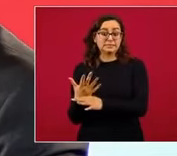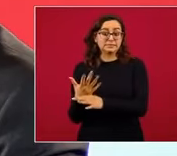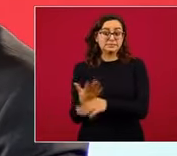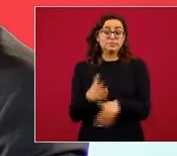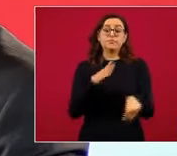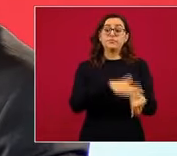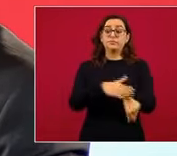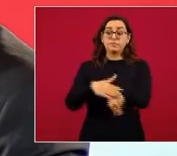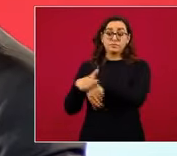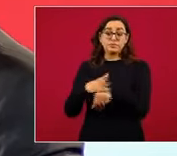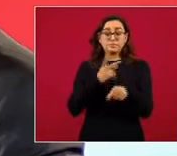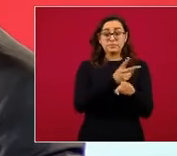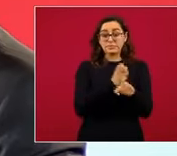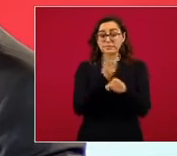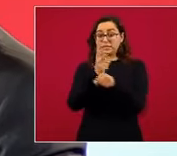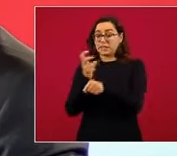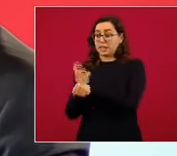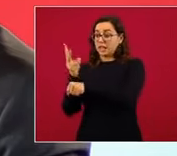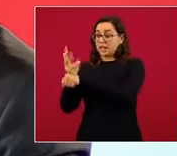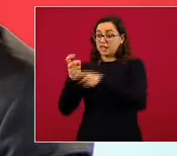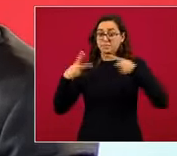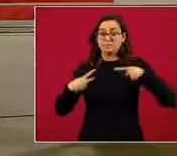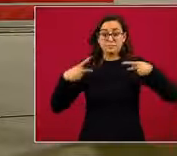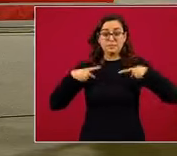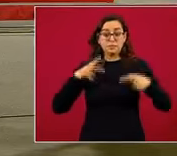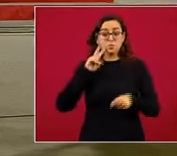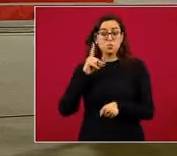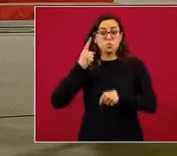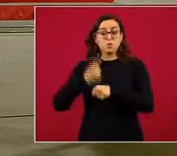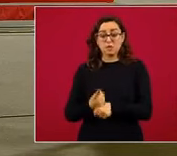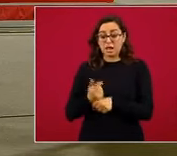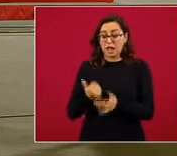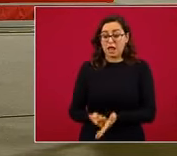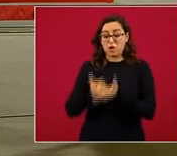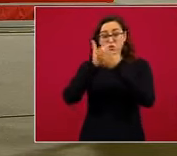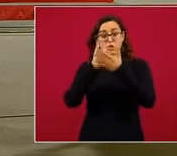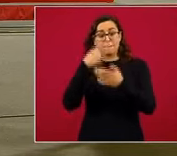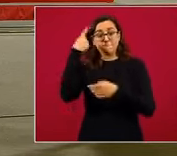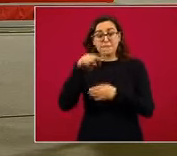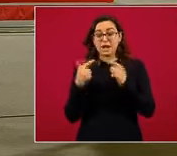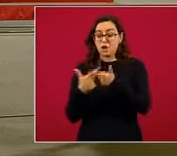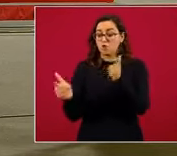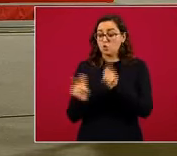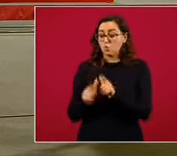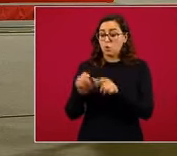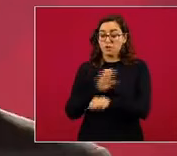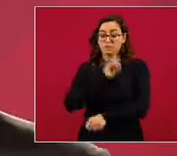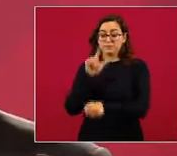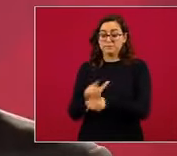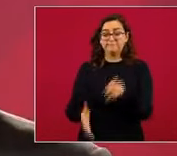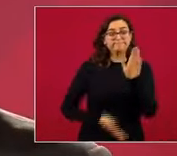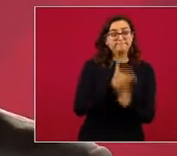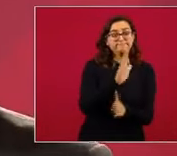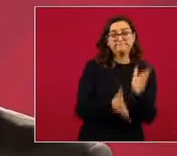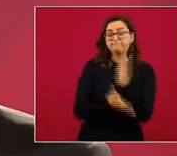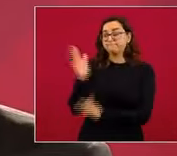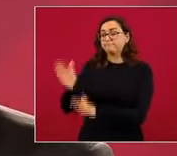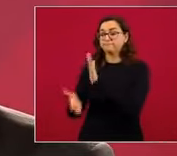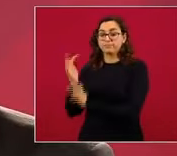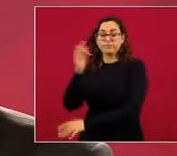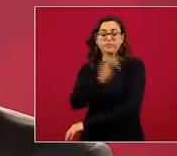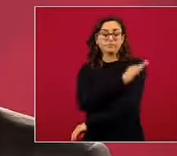a voluntarios, personas voluntarias que pudieran integrarse a brigadas de vacunación. Esto es parte de lo que hemos estado